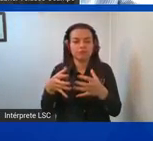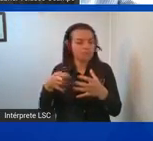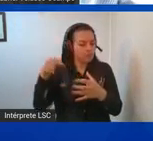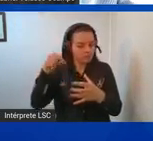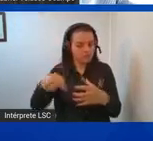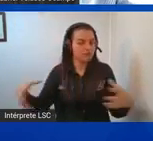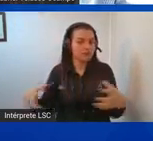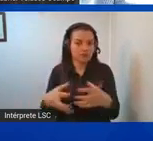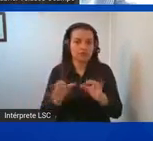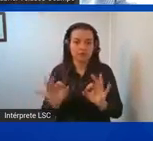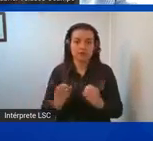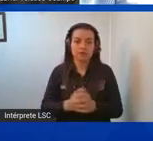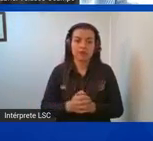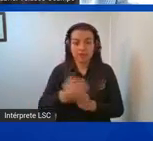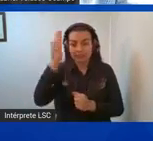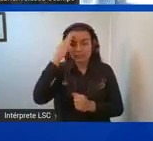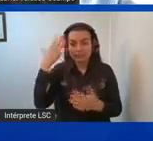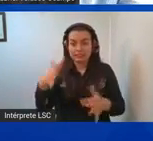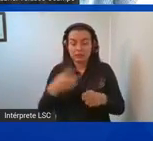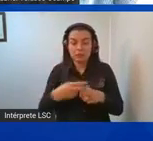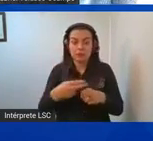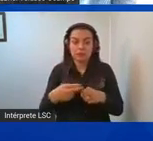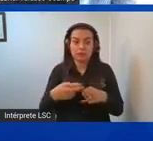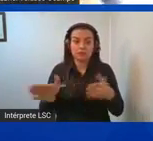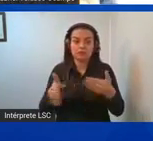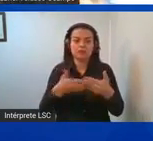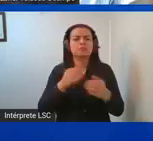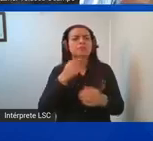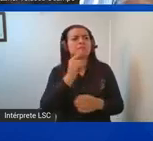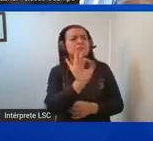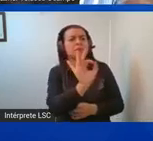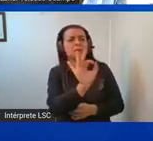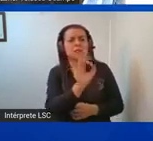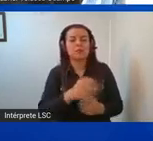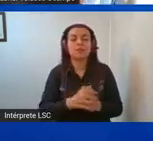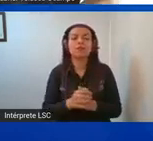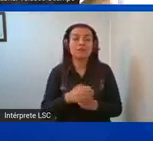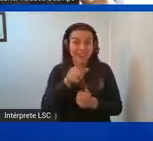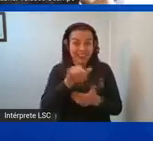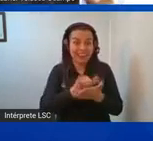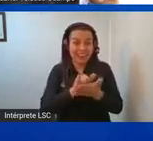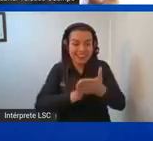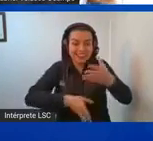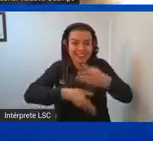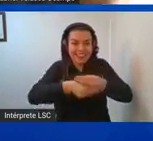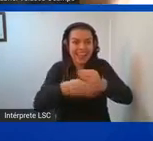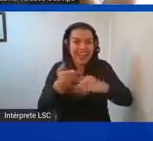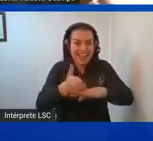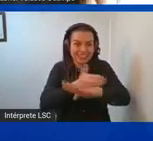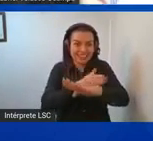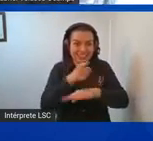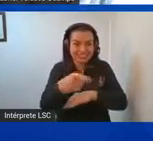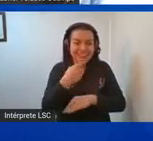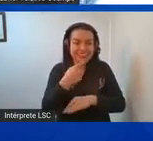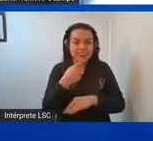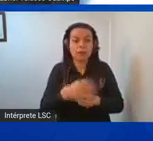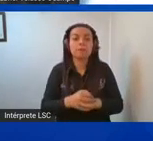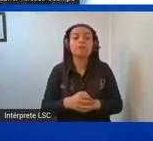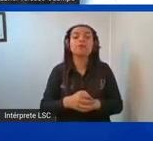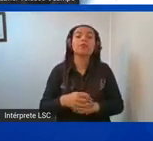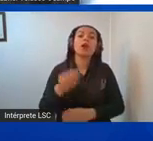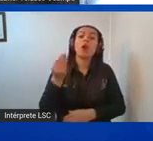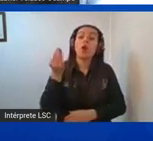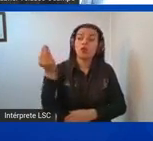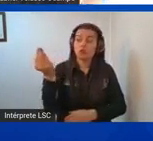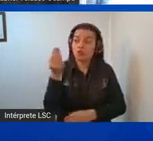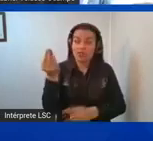Ya estamos cerrando, nos quedan... Y 2 segundos. Y adicionalmente, tú lo dijiste en el inicio de la conversación, el consejo lo que busca es que sea